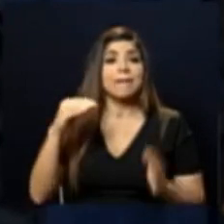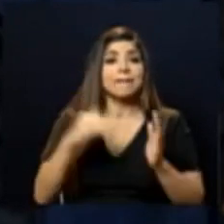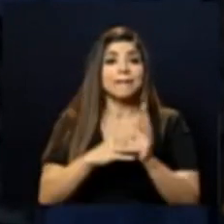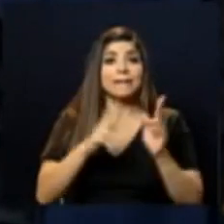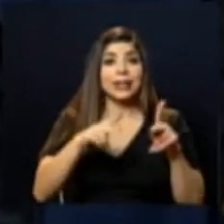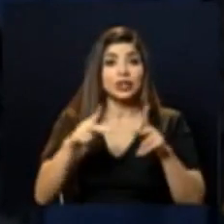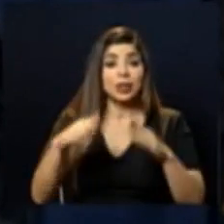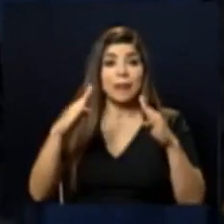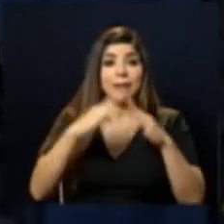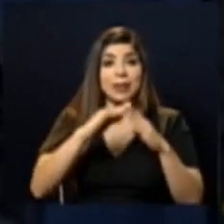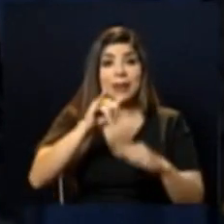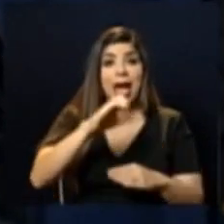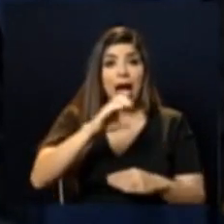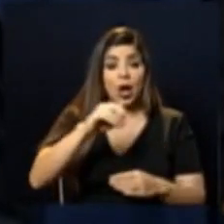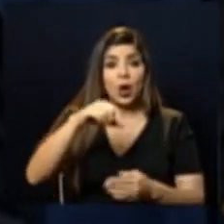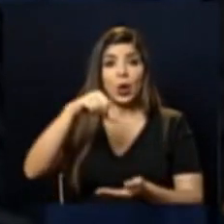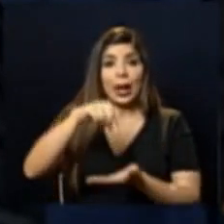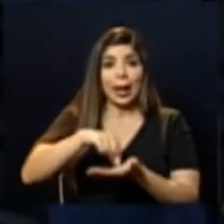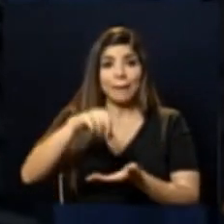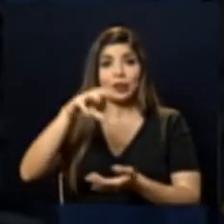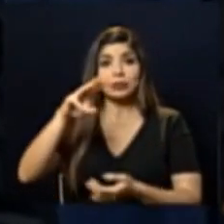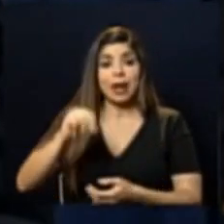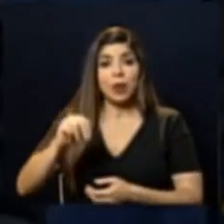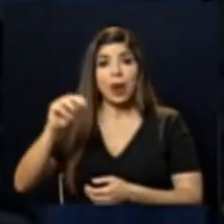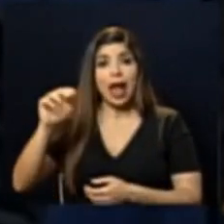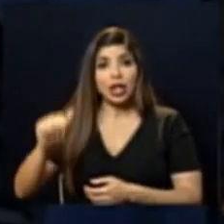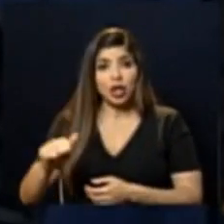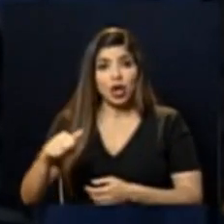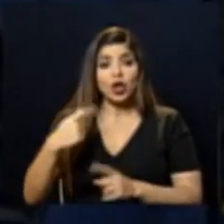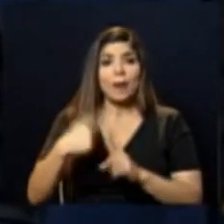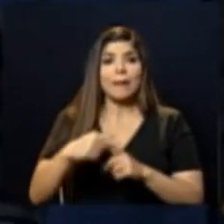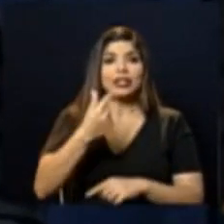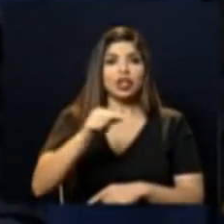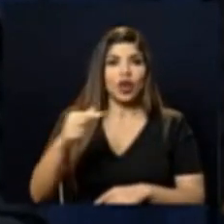Jacó, Quepos, Manuel Antonio y Golfito.